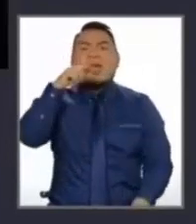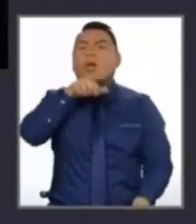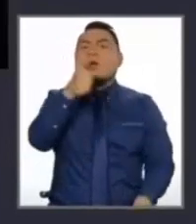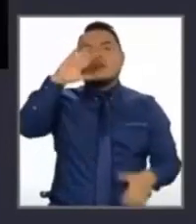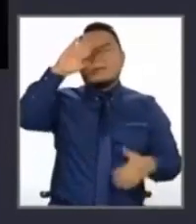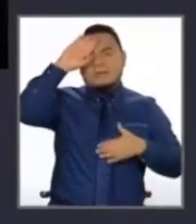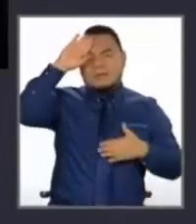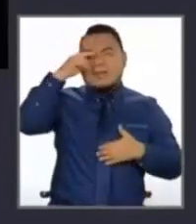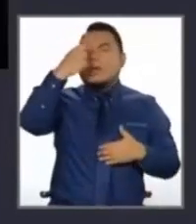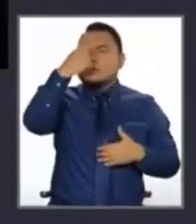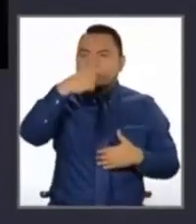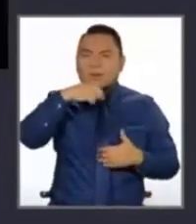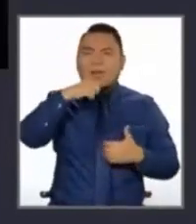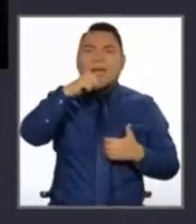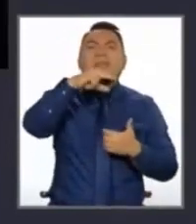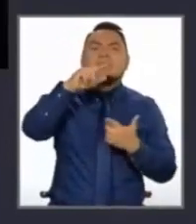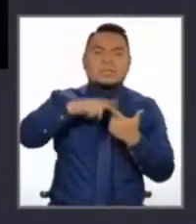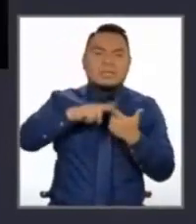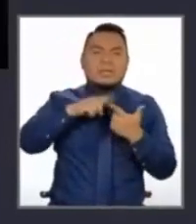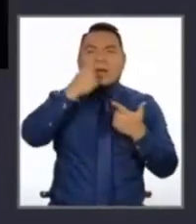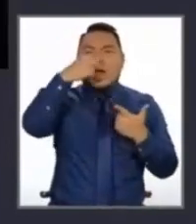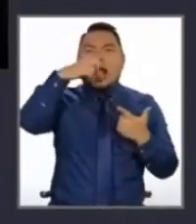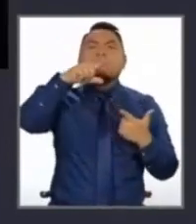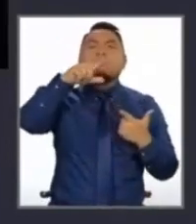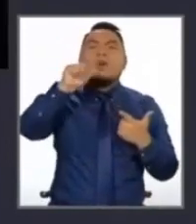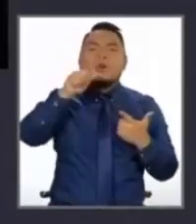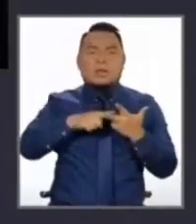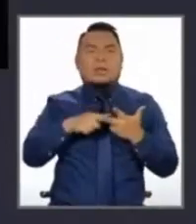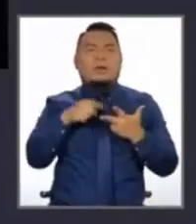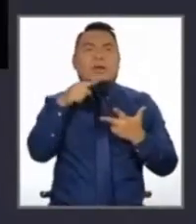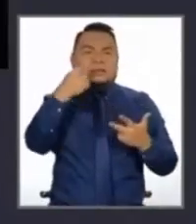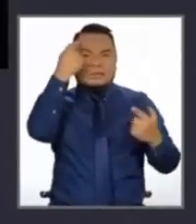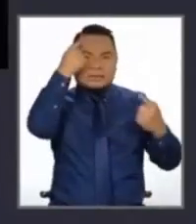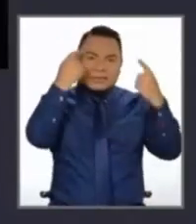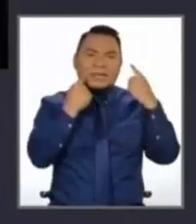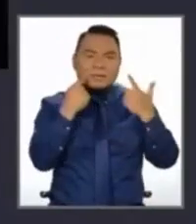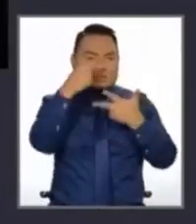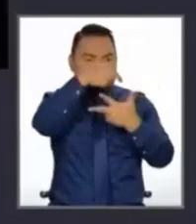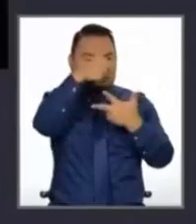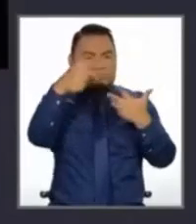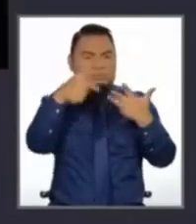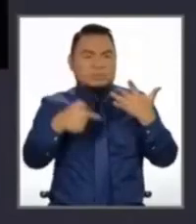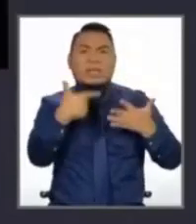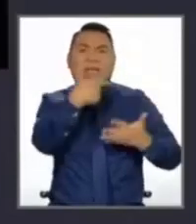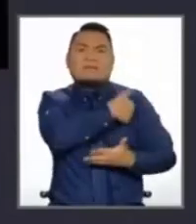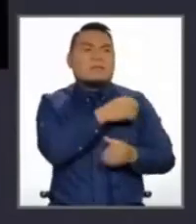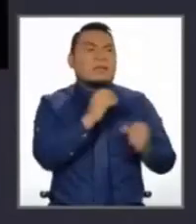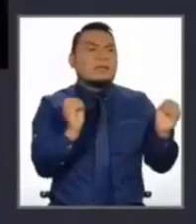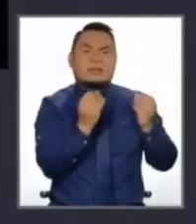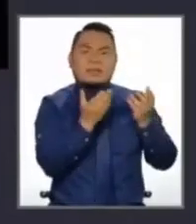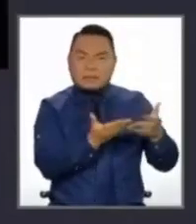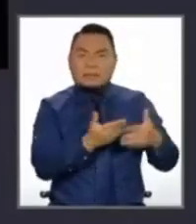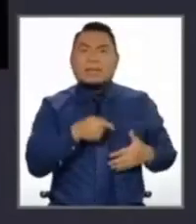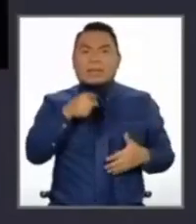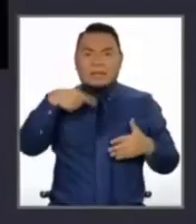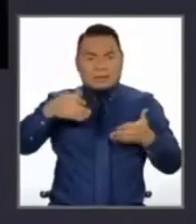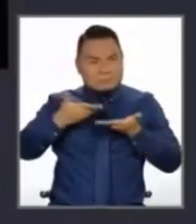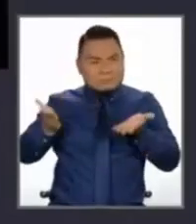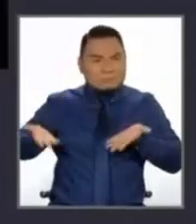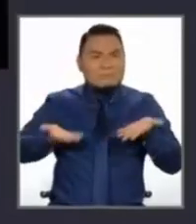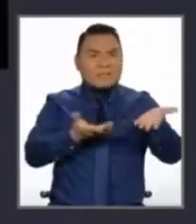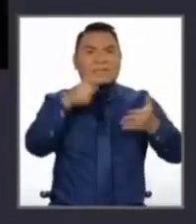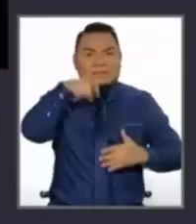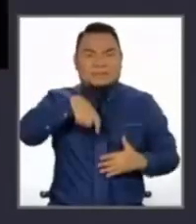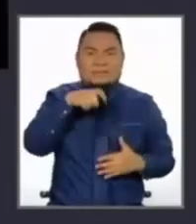neumonía, influenza, polio, triple, sarampión, están muy por debajo de la famosa cobertura